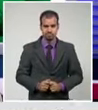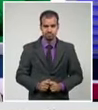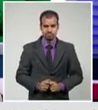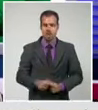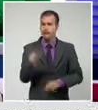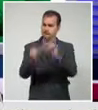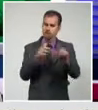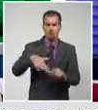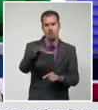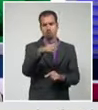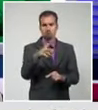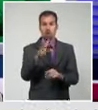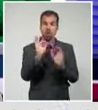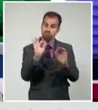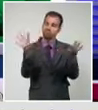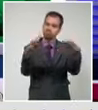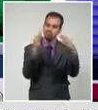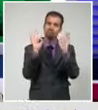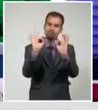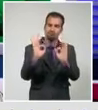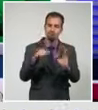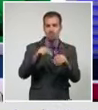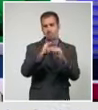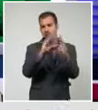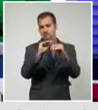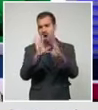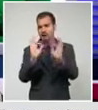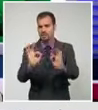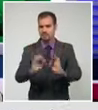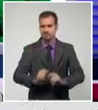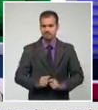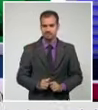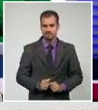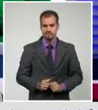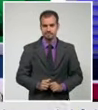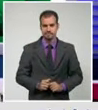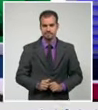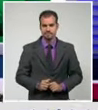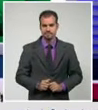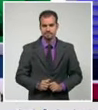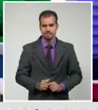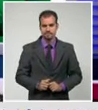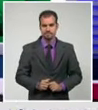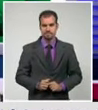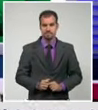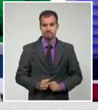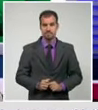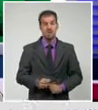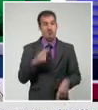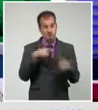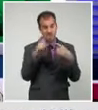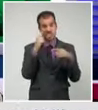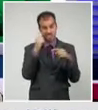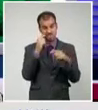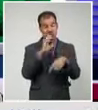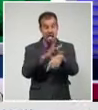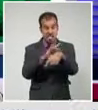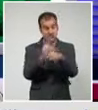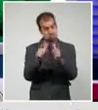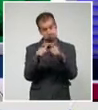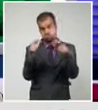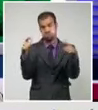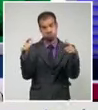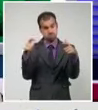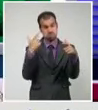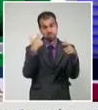información y hoy todavía con indicadores muy elevados, expresión de la transmisión